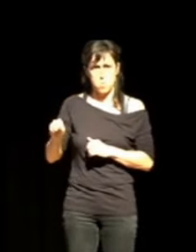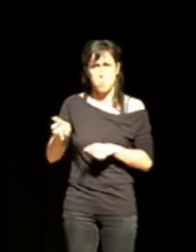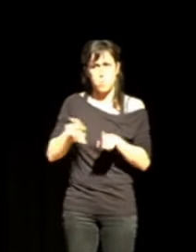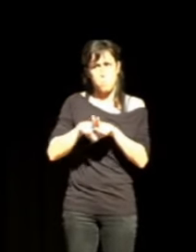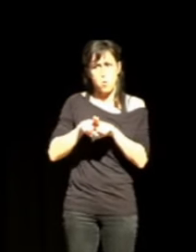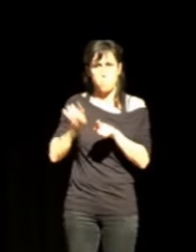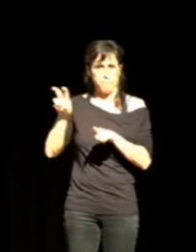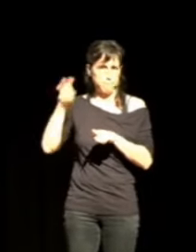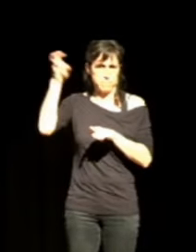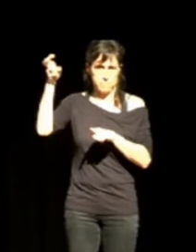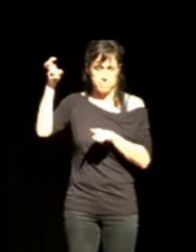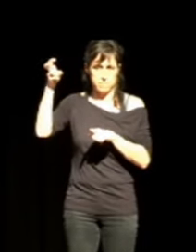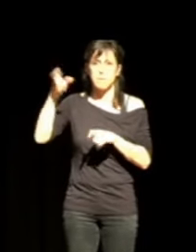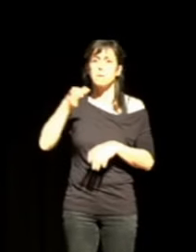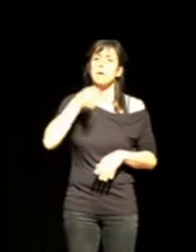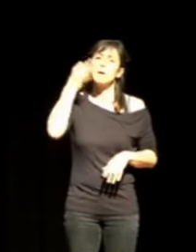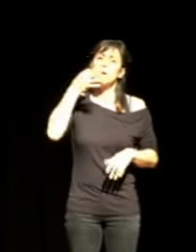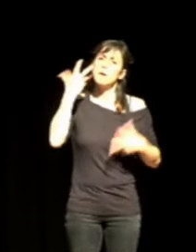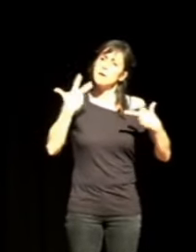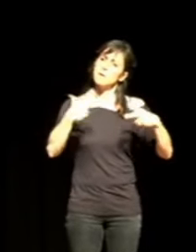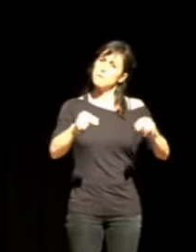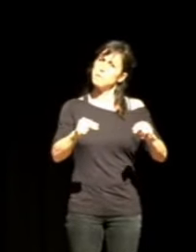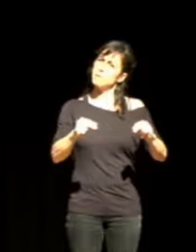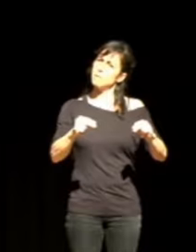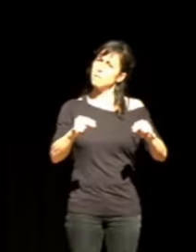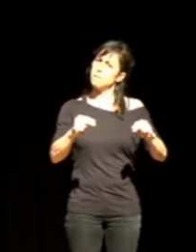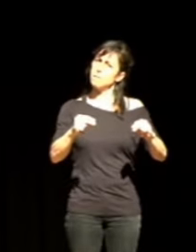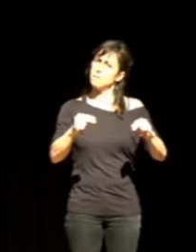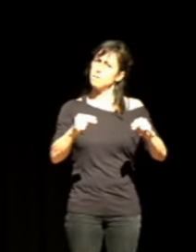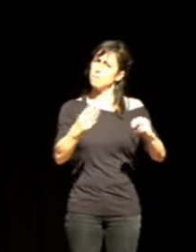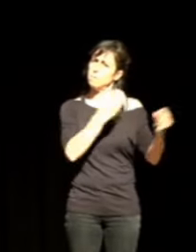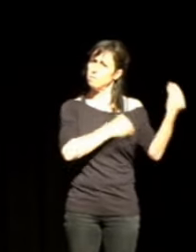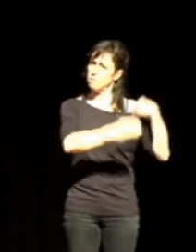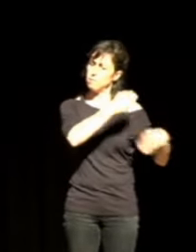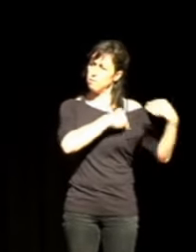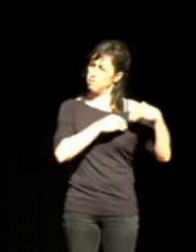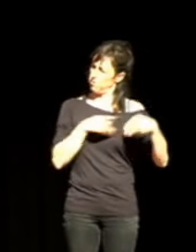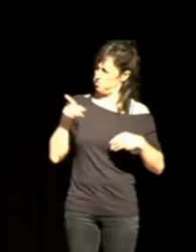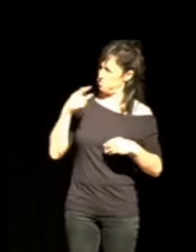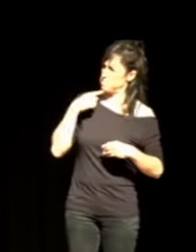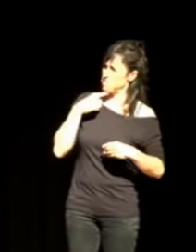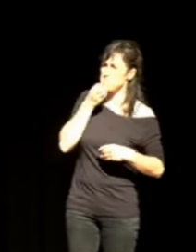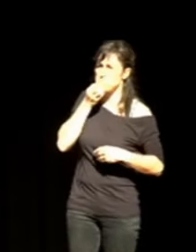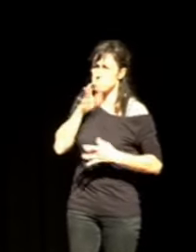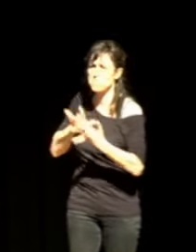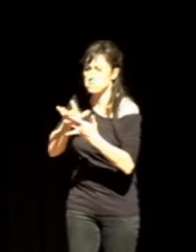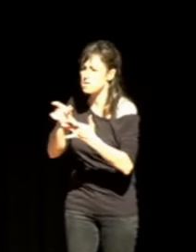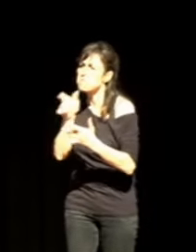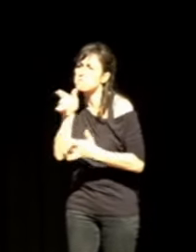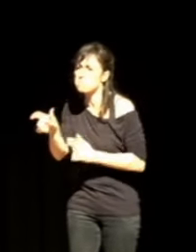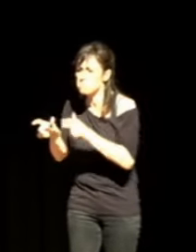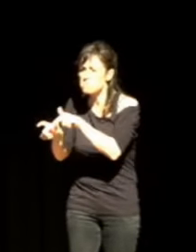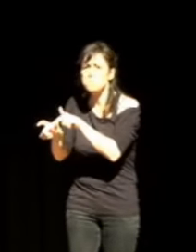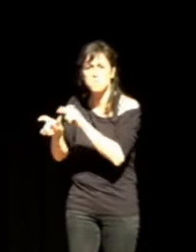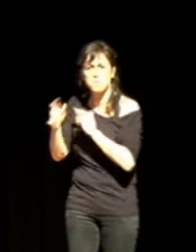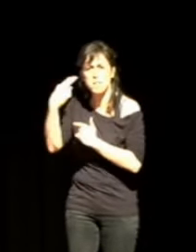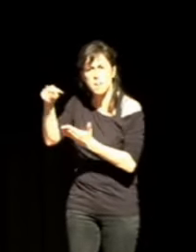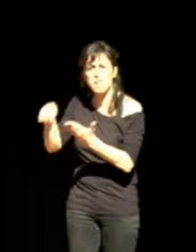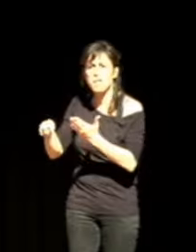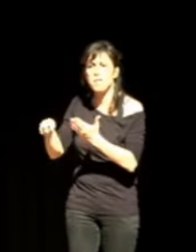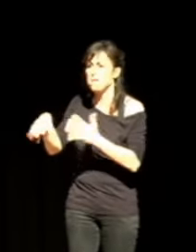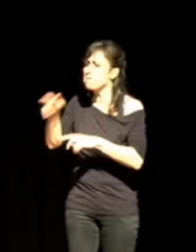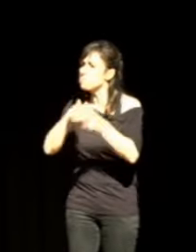conferencia, mucha gente venía por los pasillos y me decía, Fina, ¿esto qué has dicho del buen trato? ¿Dónde lo podemos leer? Realmente sorprendí y